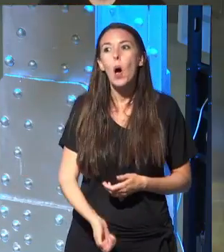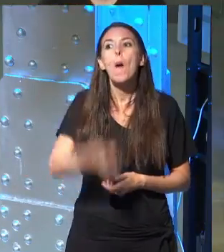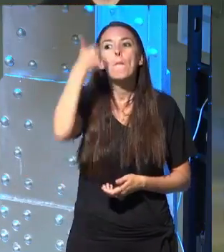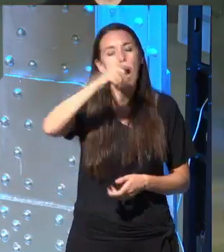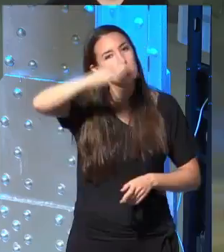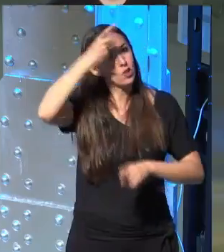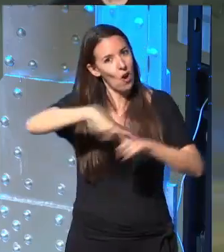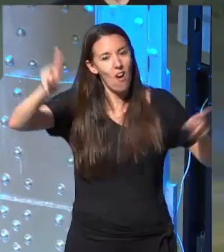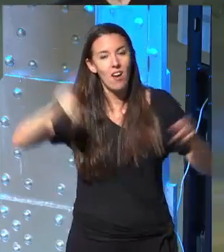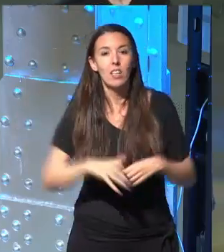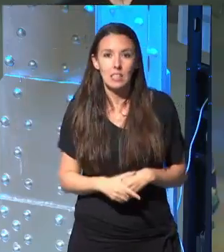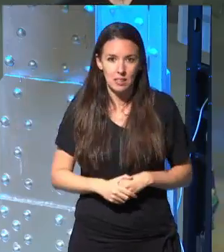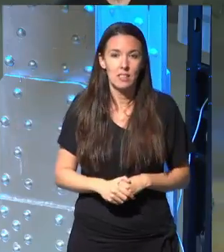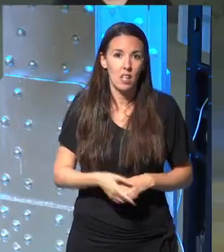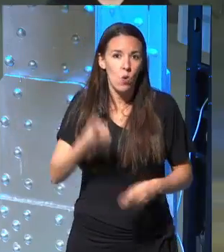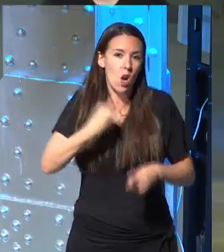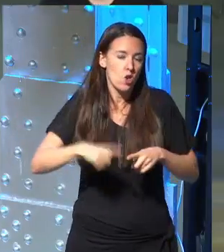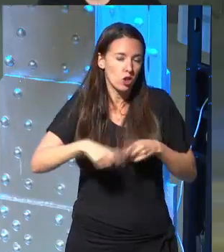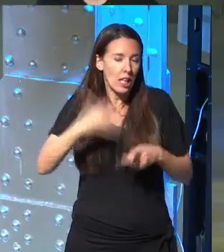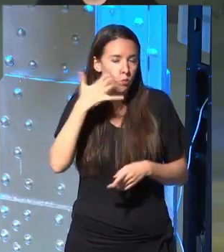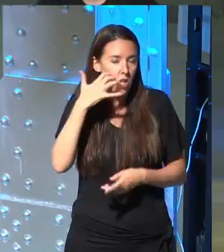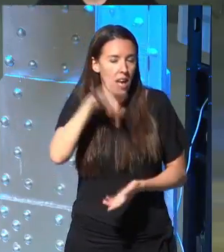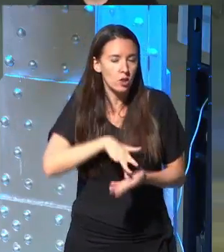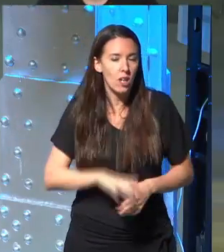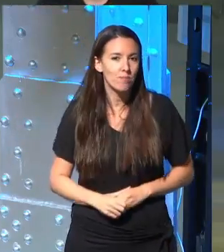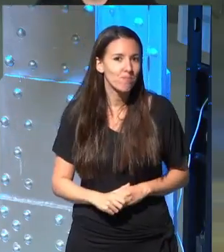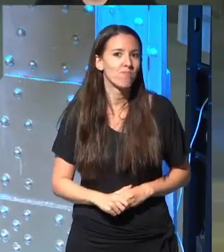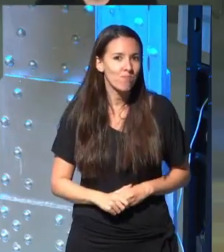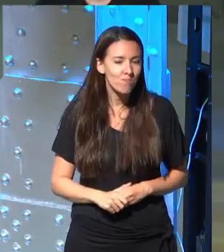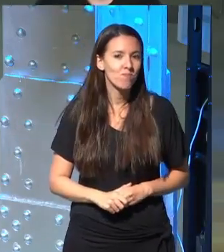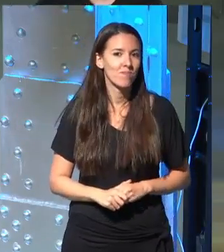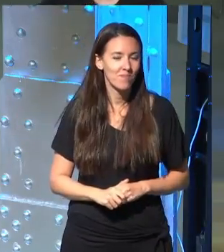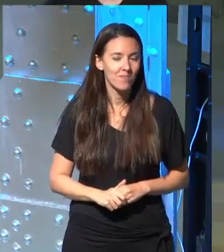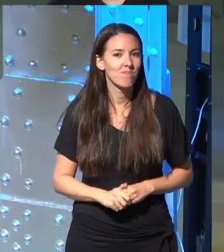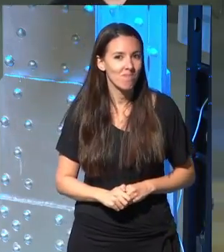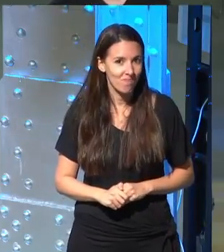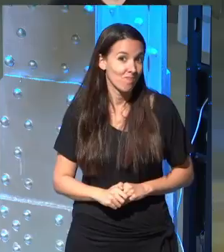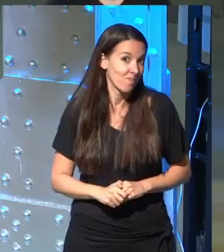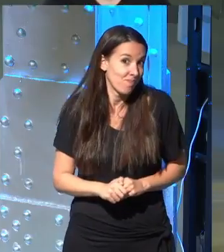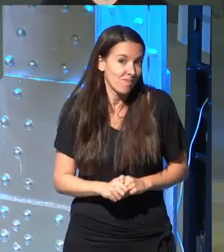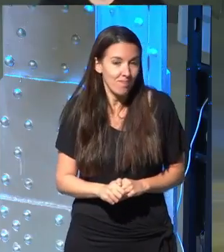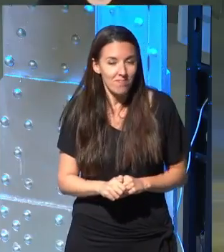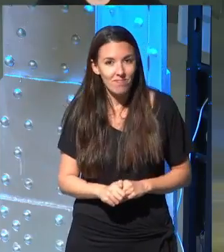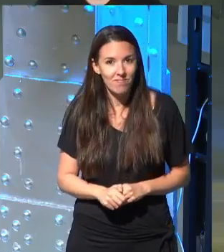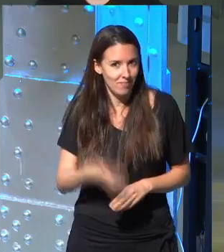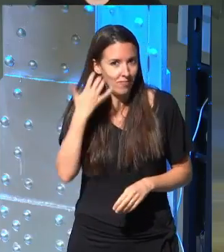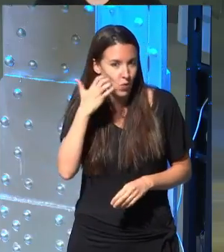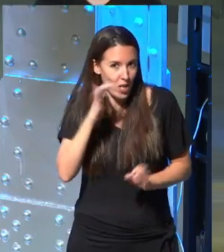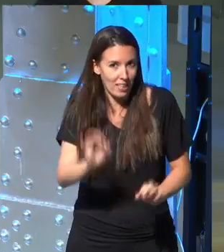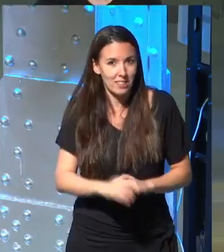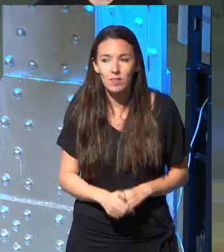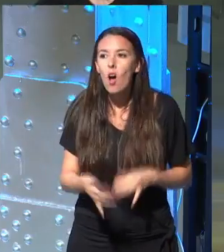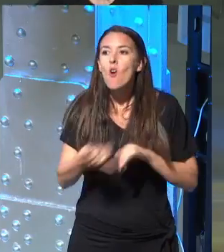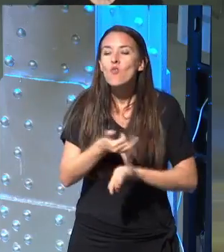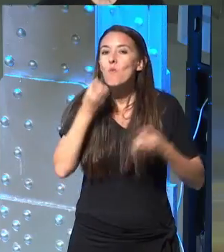otra cosa. Sí, digamos que me están pasando cosas muy raras. Y muy... Muy raras. ¿Y tu